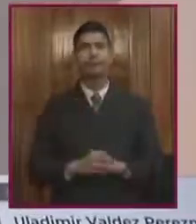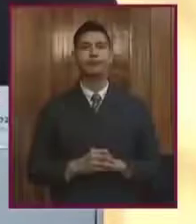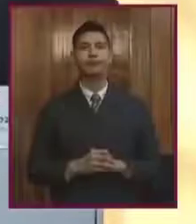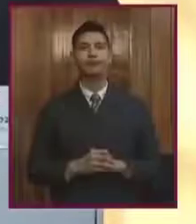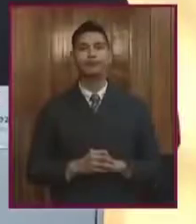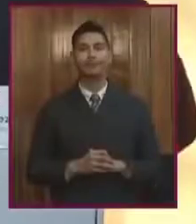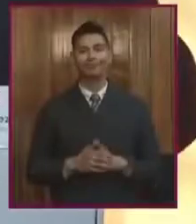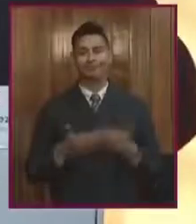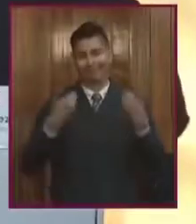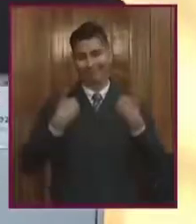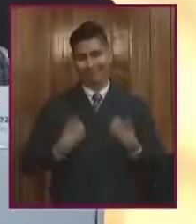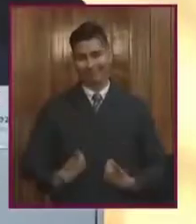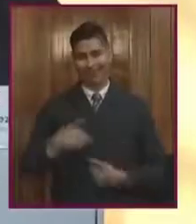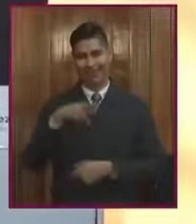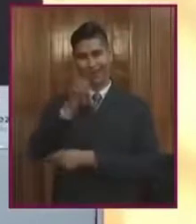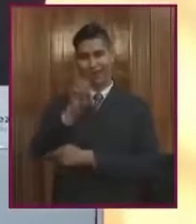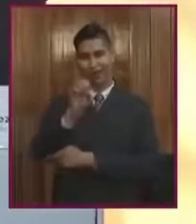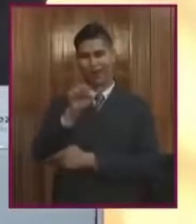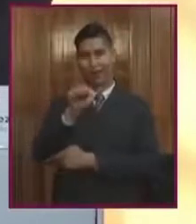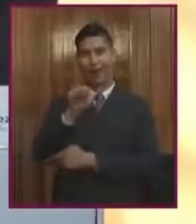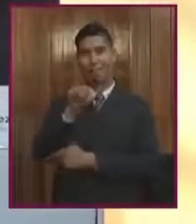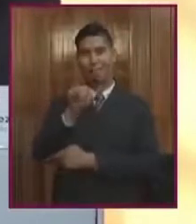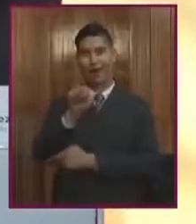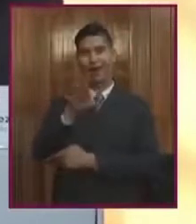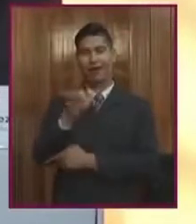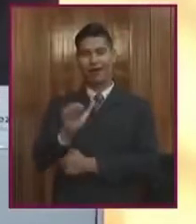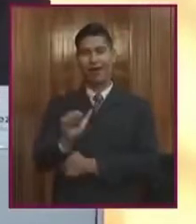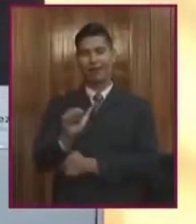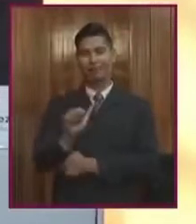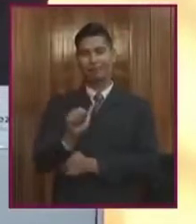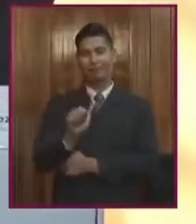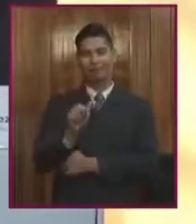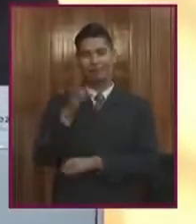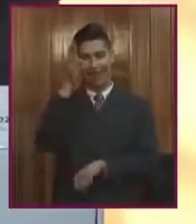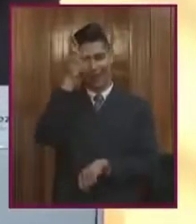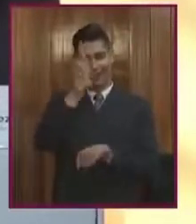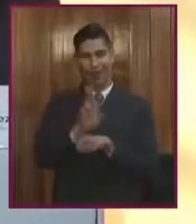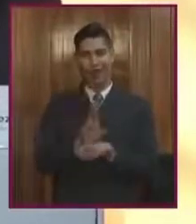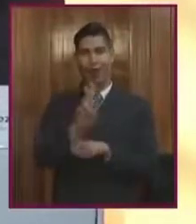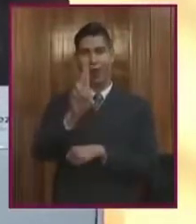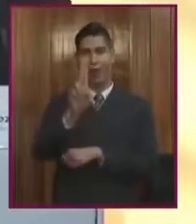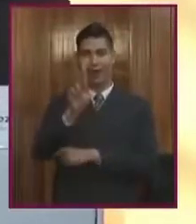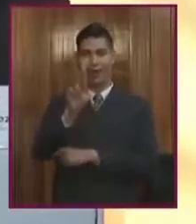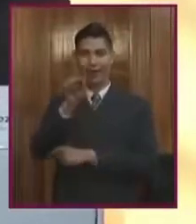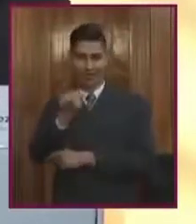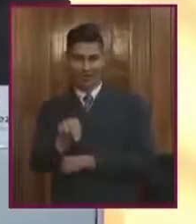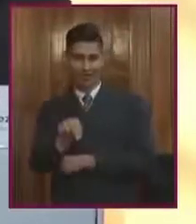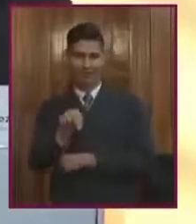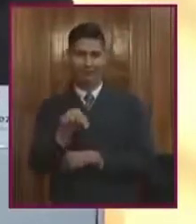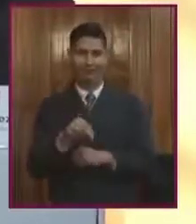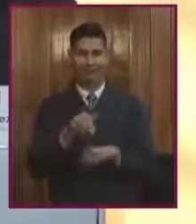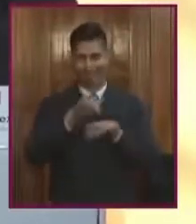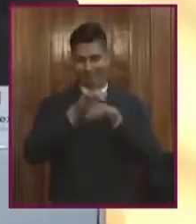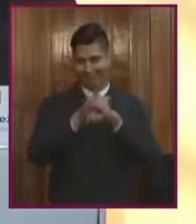Y a una servidora, Rosa María Torres Hernández, rectora de la Universidad Pedagógica Nacional. Y amiga a todos